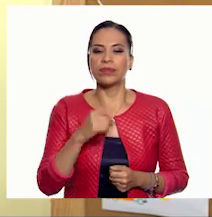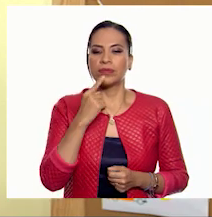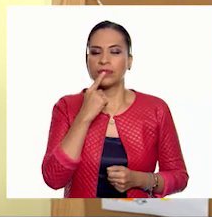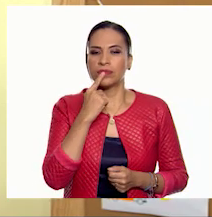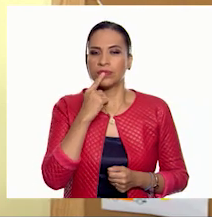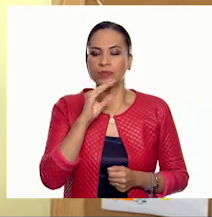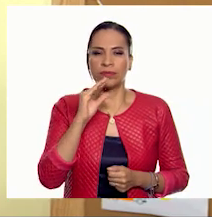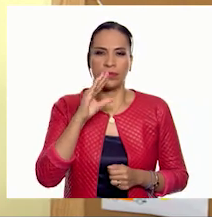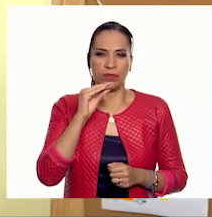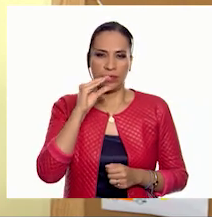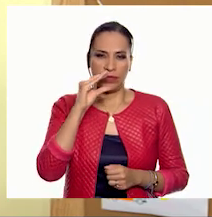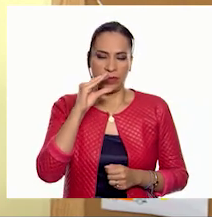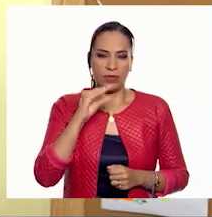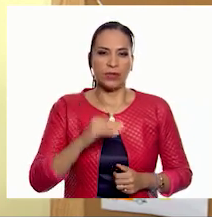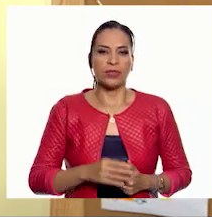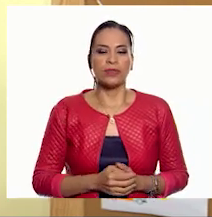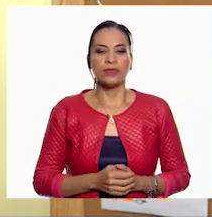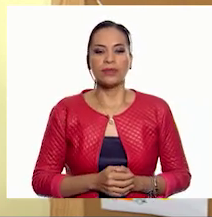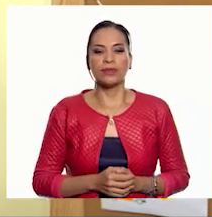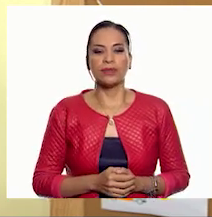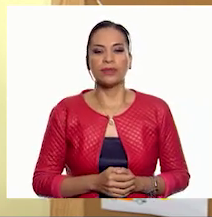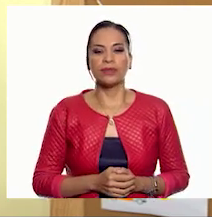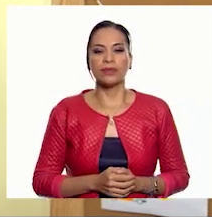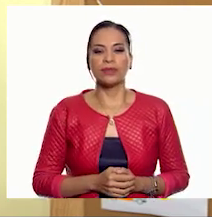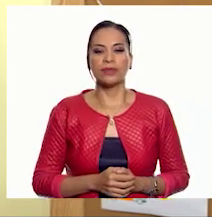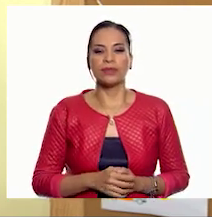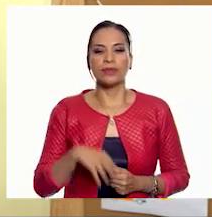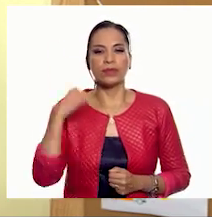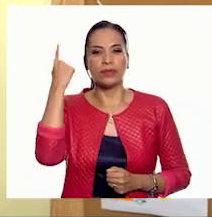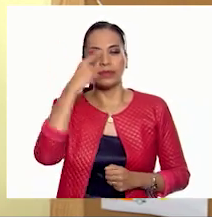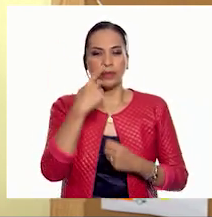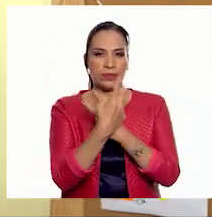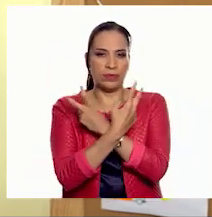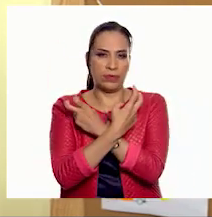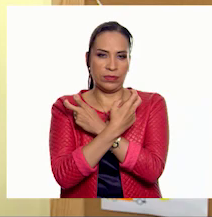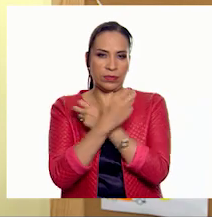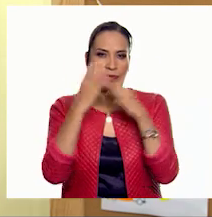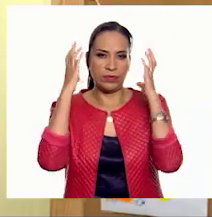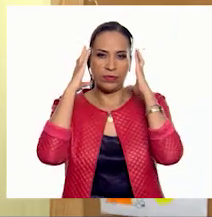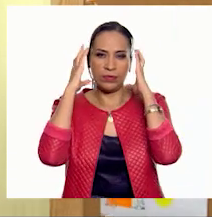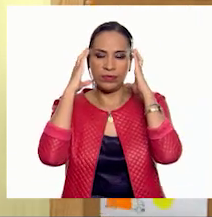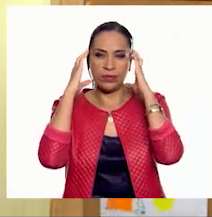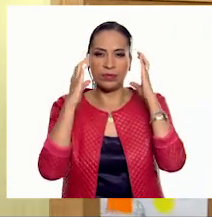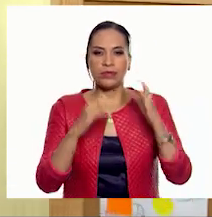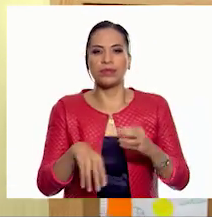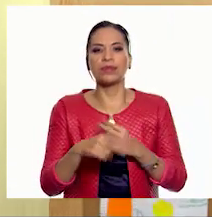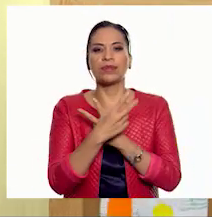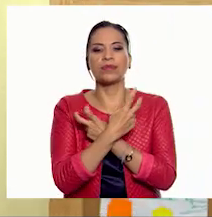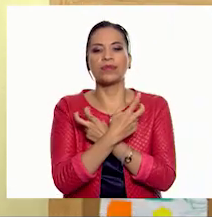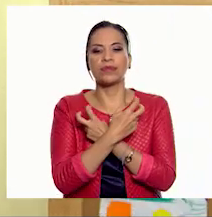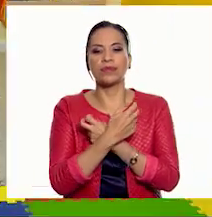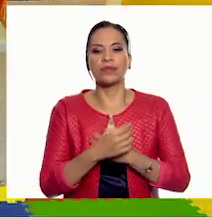un poquito abierta. Y esta es el cráneo. Es una calavera.